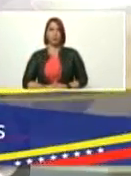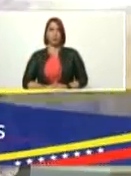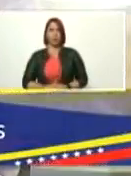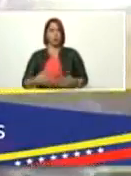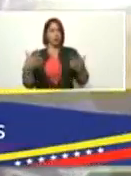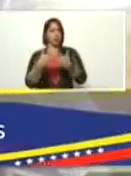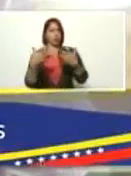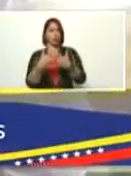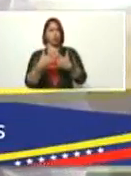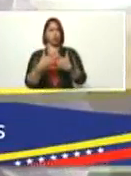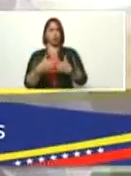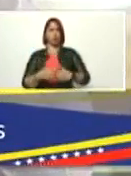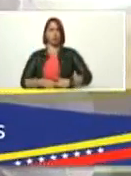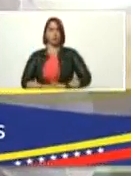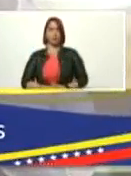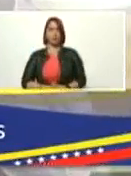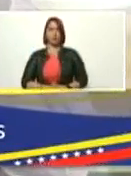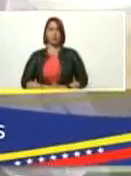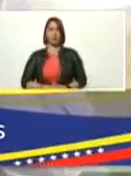Guerrero antidogmático,